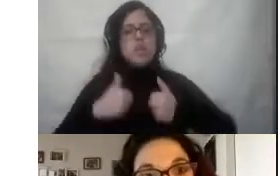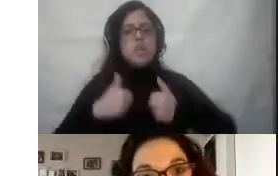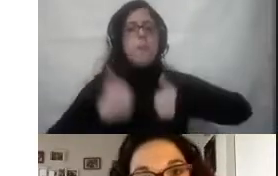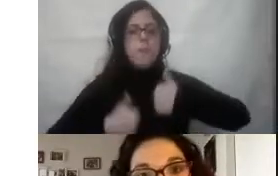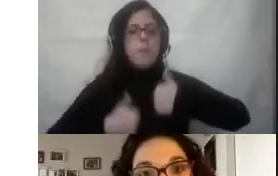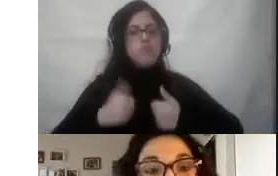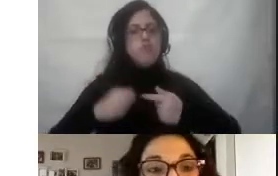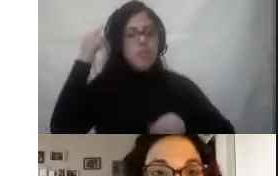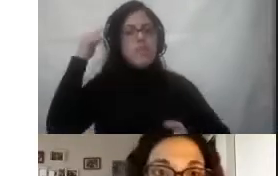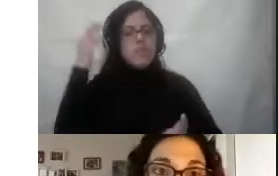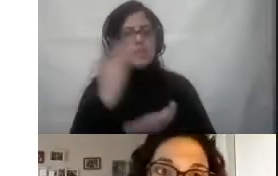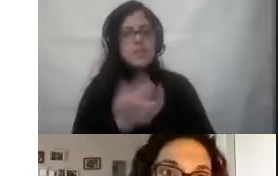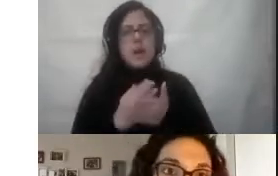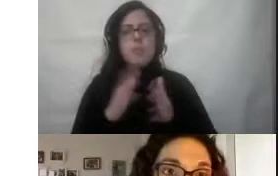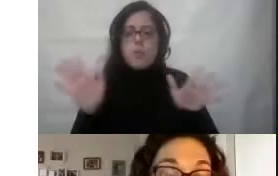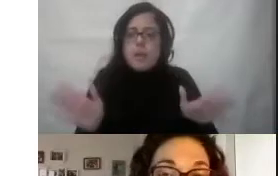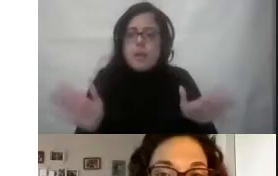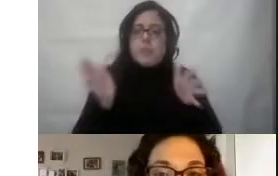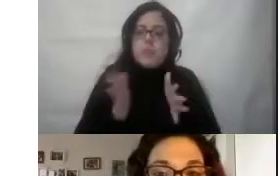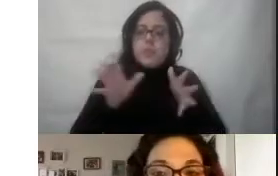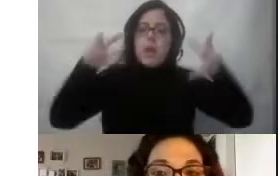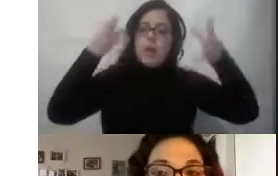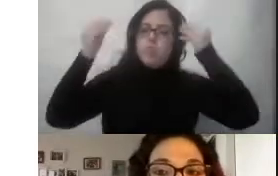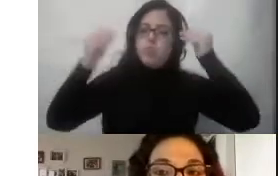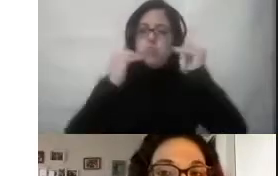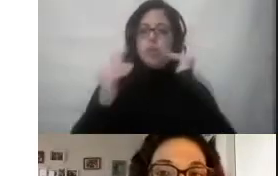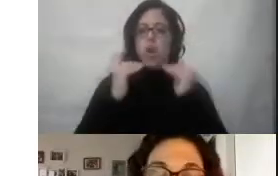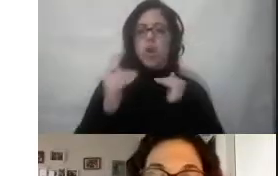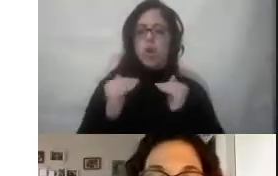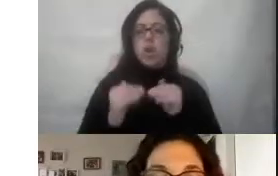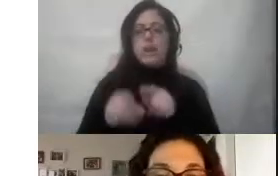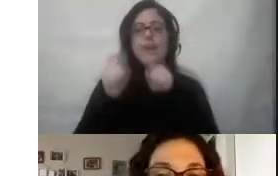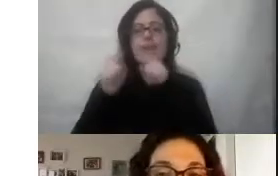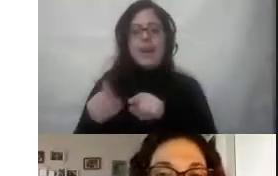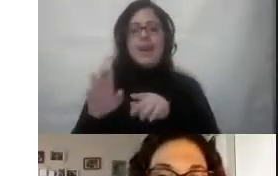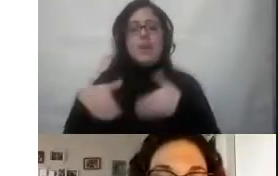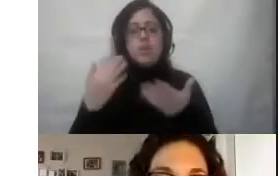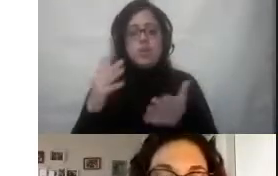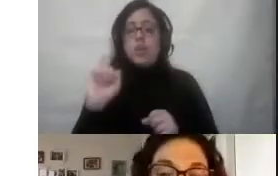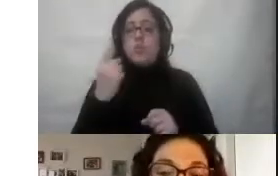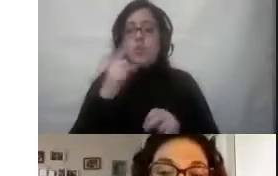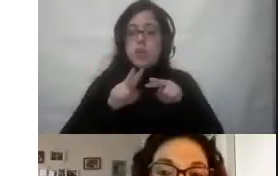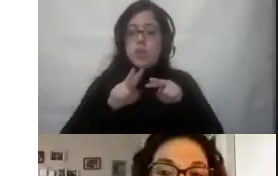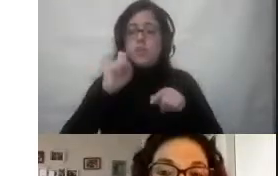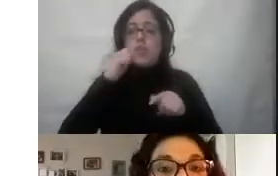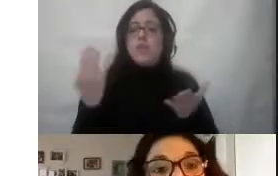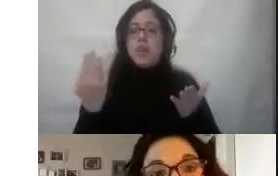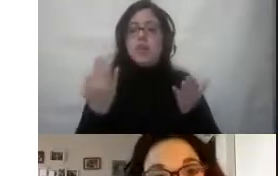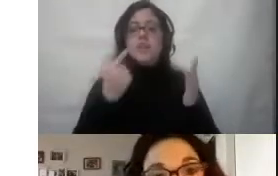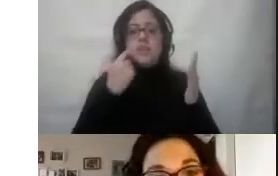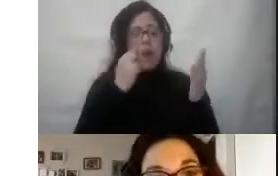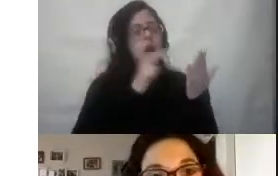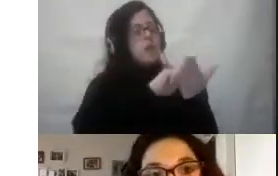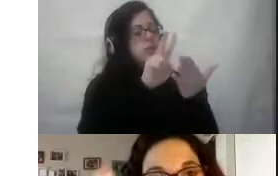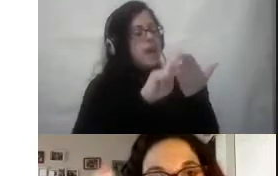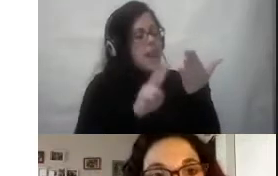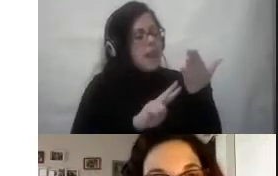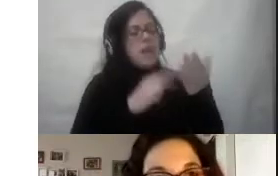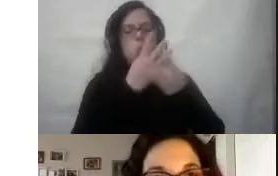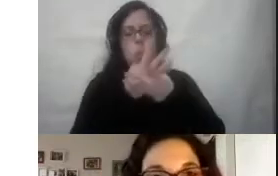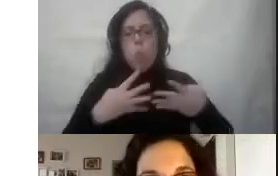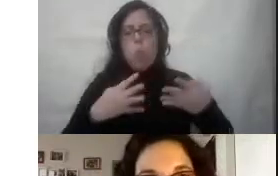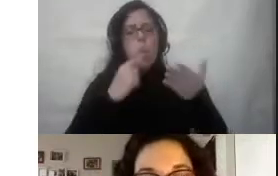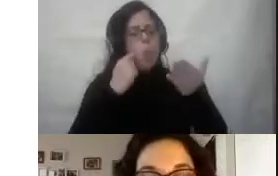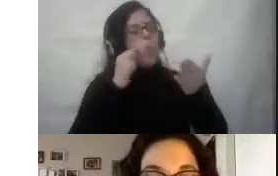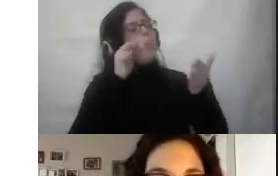para poder promover aprendizaje en los niños. Y desde ahí entonces lo primero que hacemos es interpretar el currículum, y la propuesta nuestra es que lo hagamos